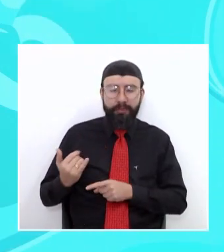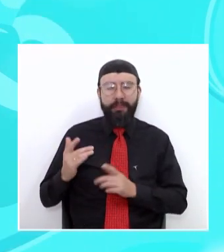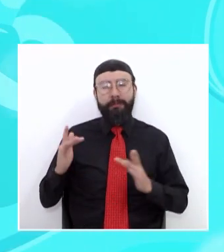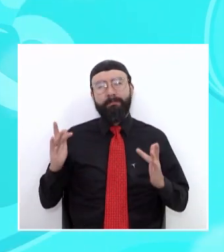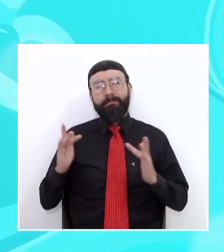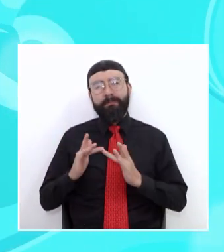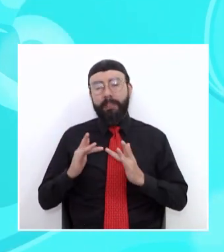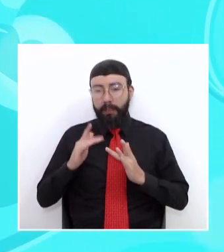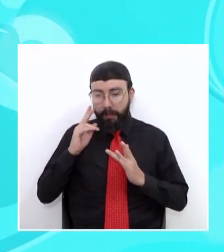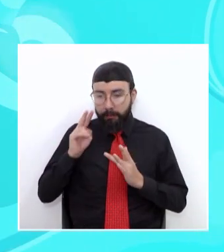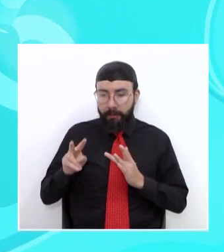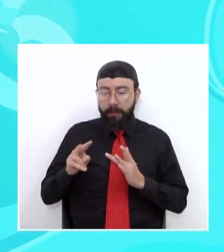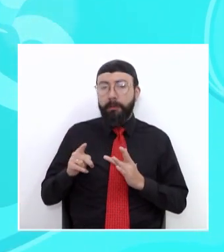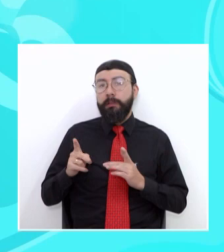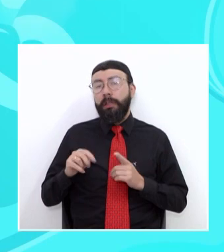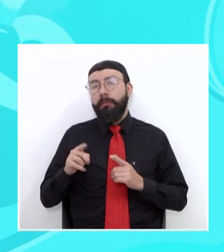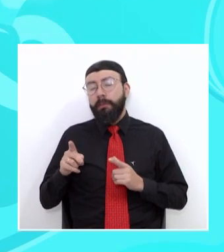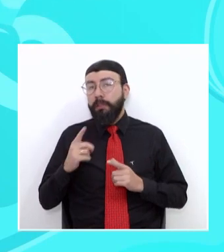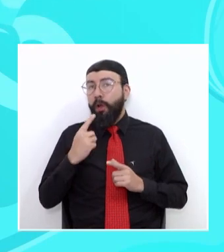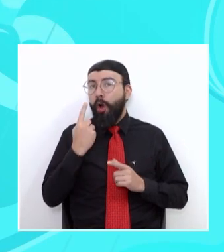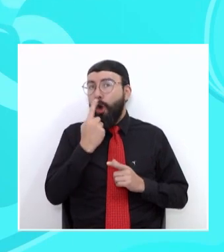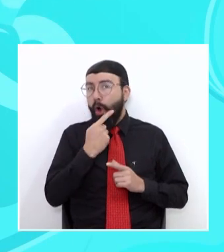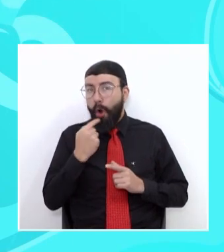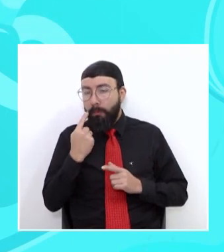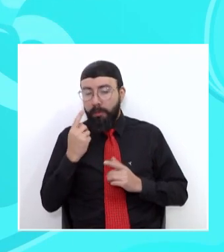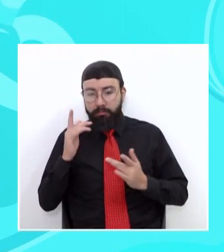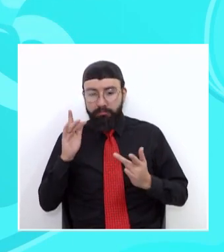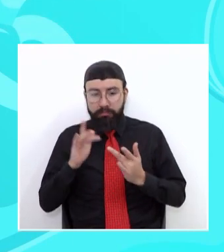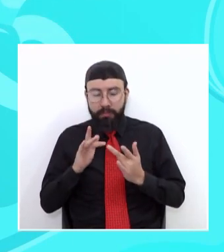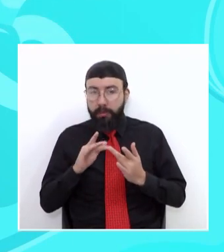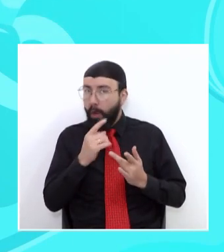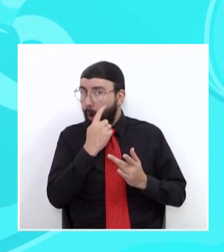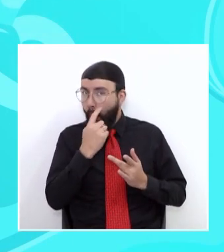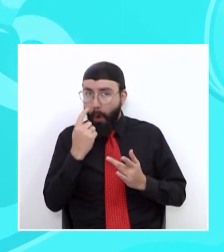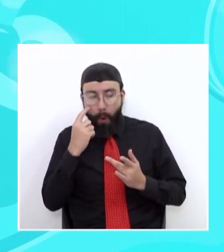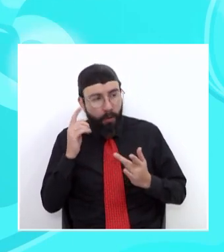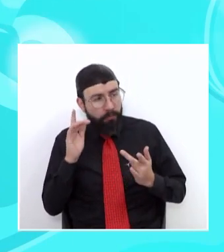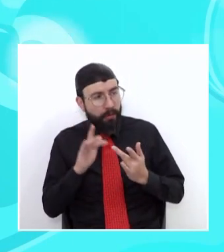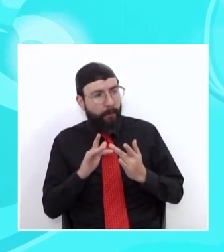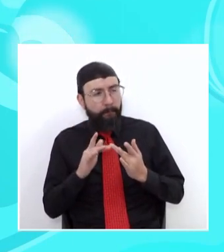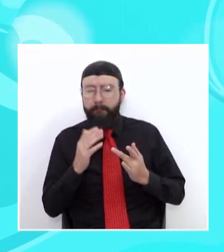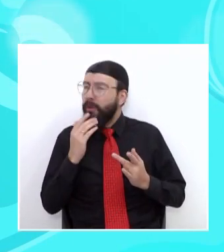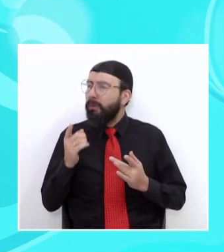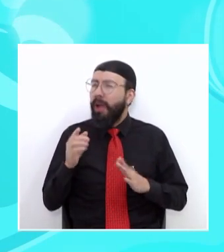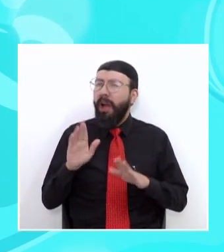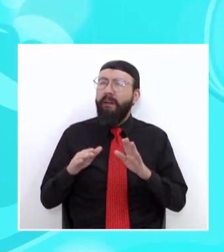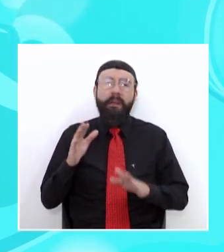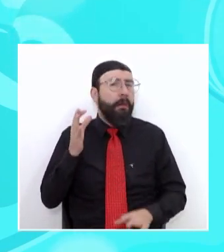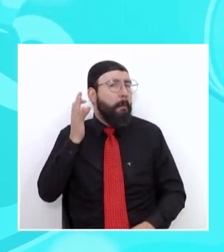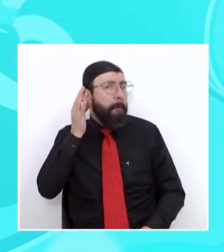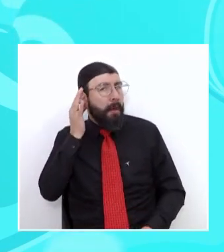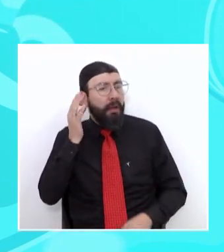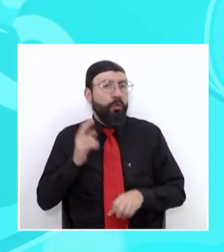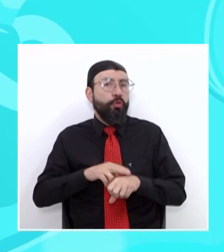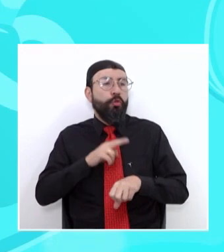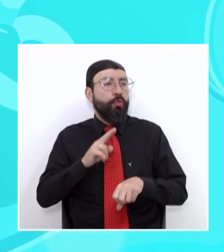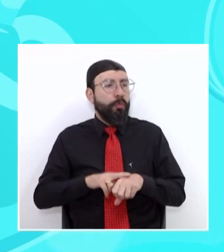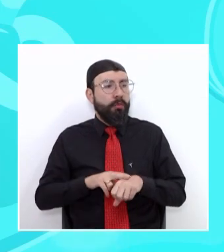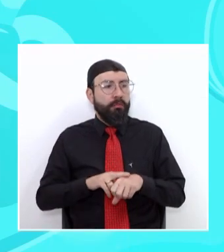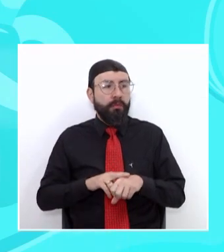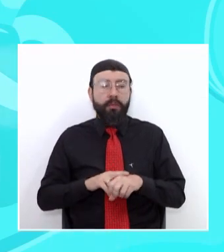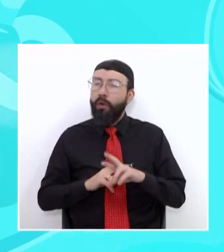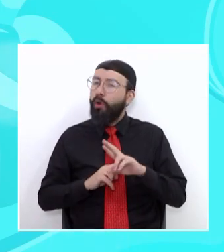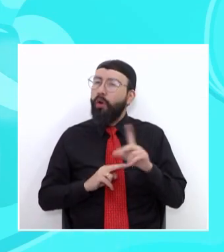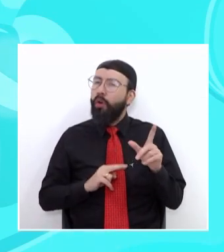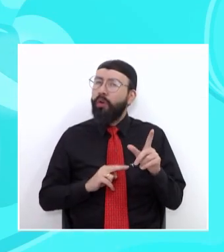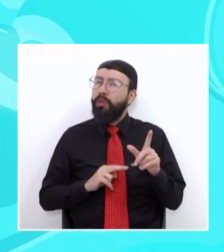lo vemos, un poco hacia la boca, hacia los ojitos. Uno es el arito normal, ¿no? Sí. Y el otro es el otro